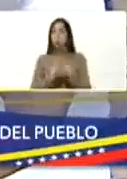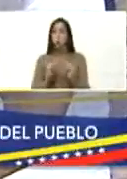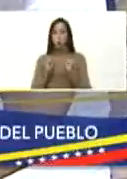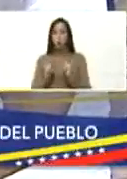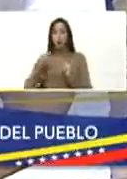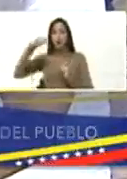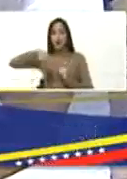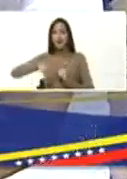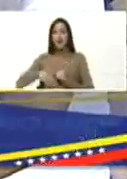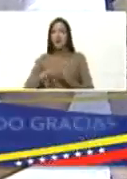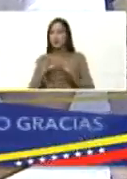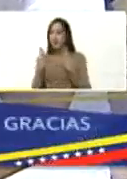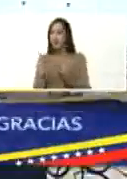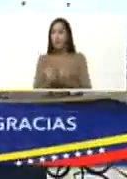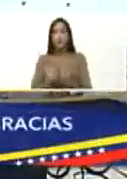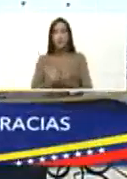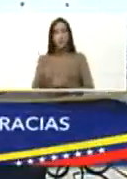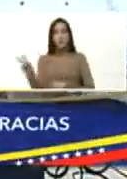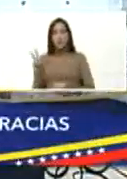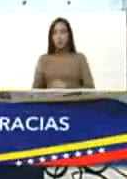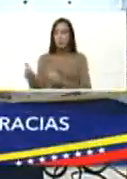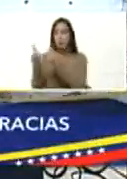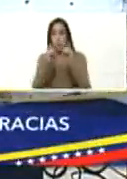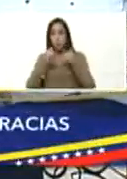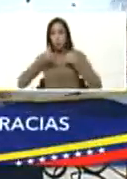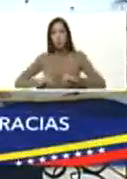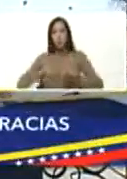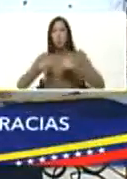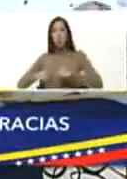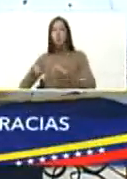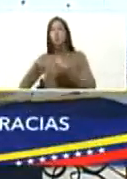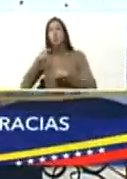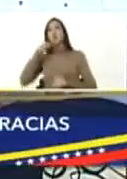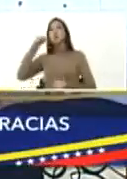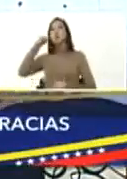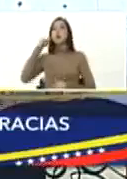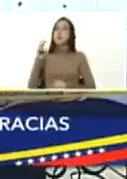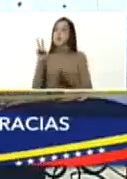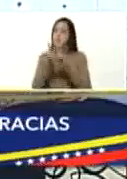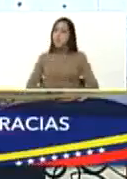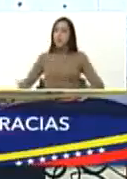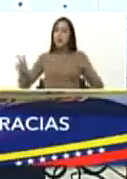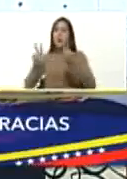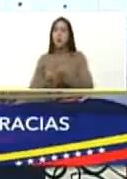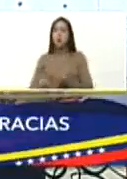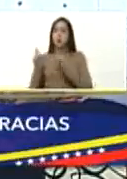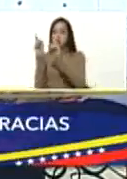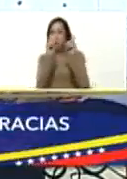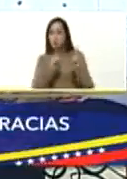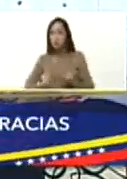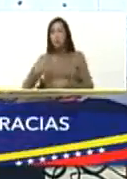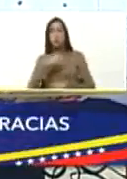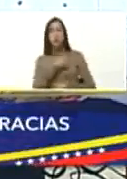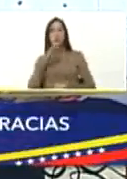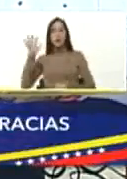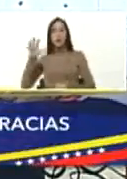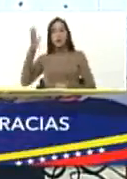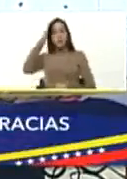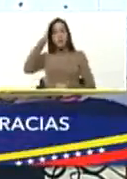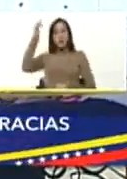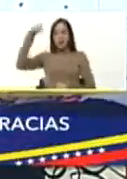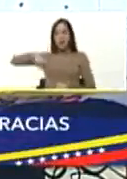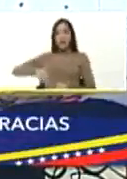Venezuela. Que están educando a sus hijos y a sus hijas en valores. Los valores de la patria, saber que aquí en